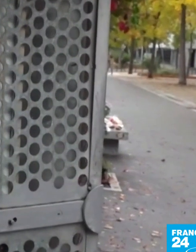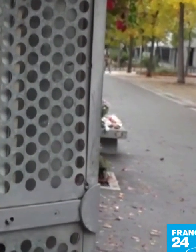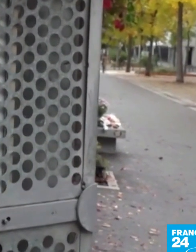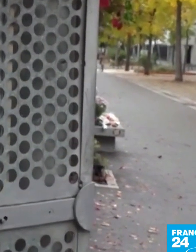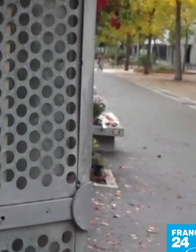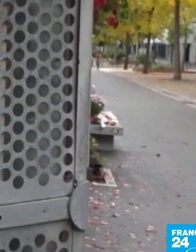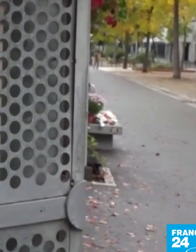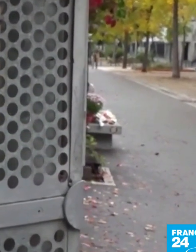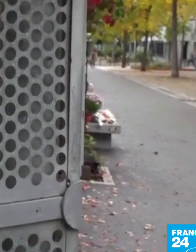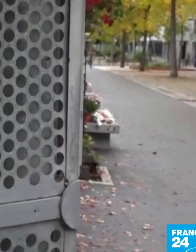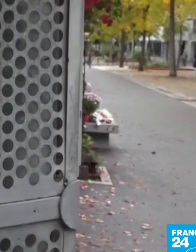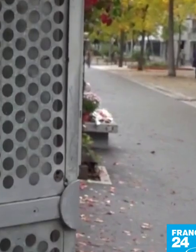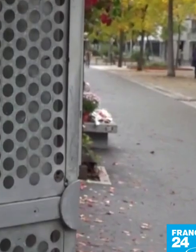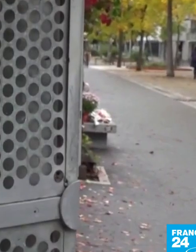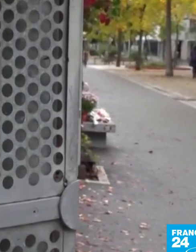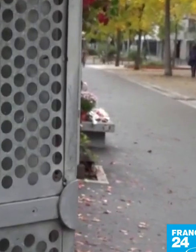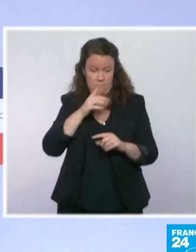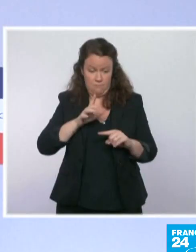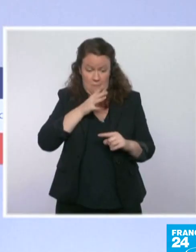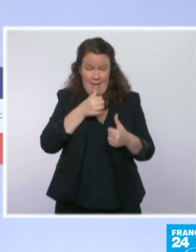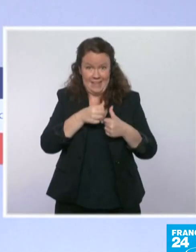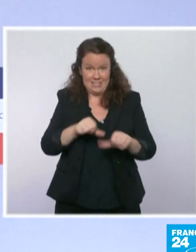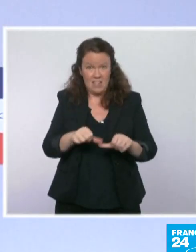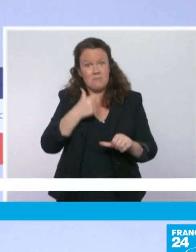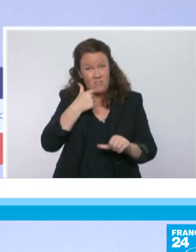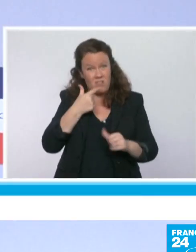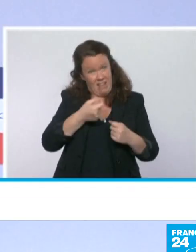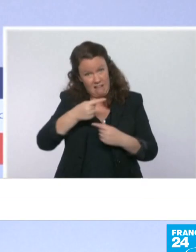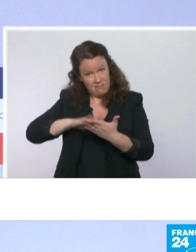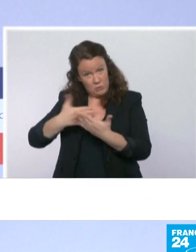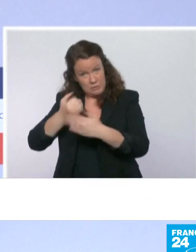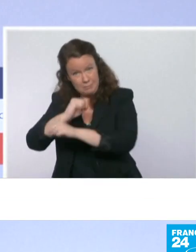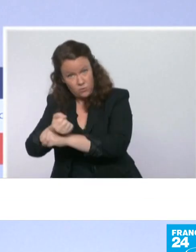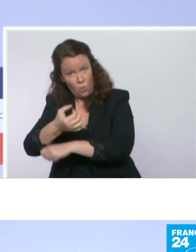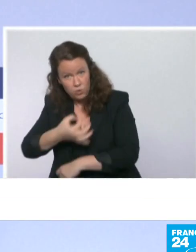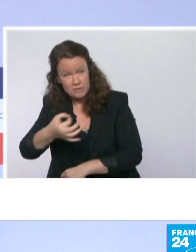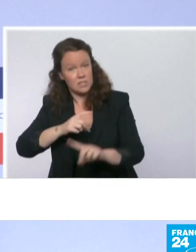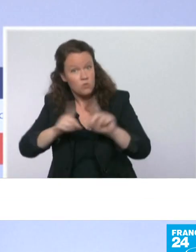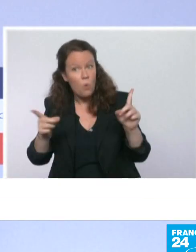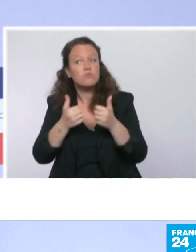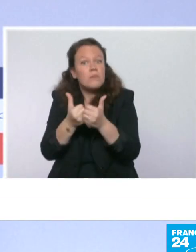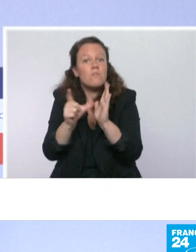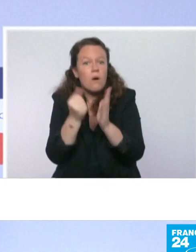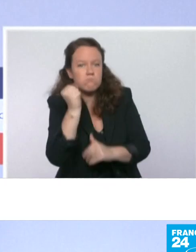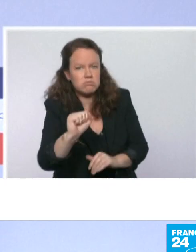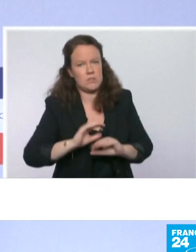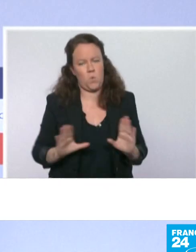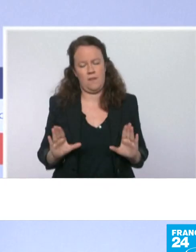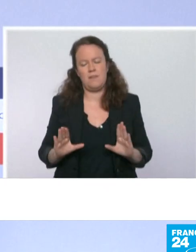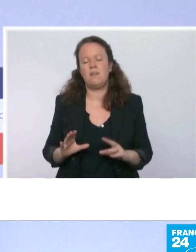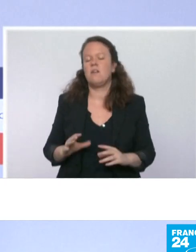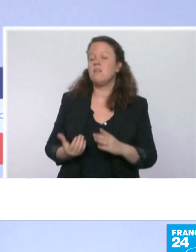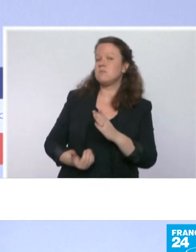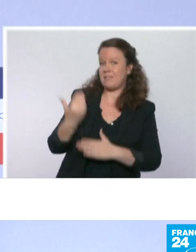ha tenido que hacer un ejercicio de autocrítica obviamente debemos hacerlo mejor y estamos trabajando duro como dijo el ministro del interior esta mañana